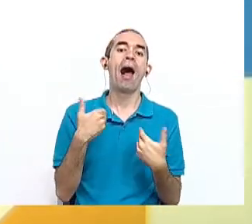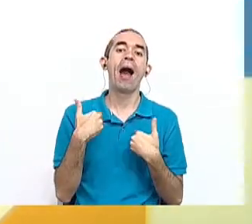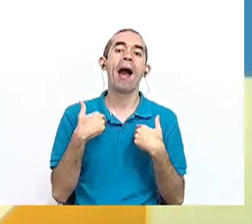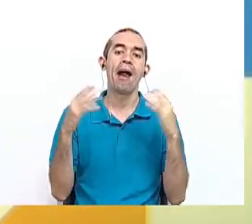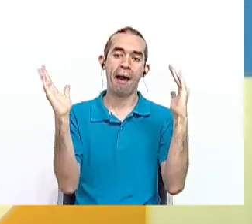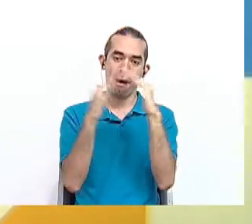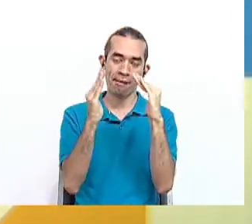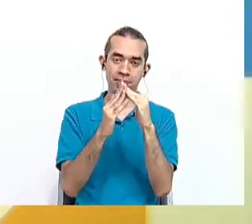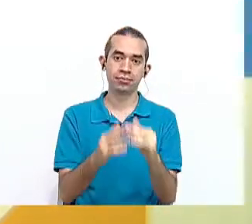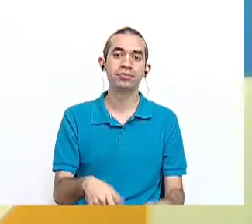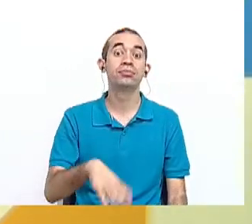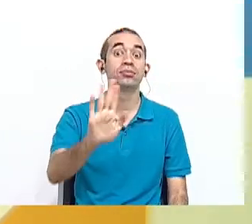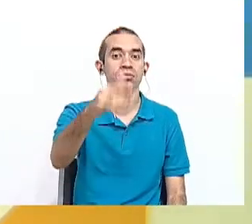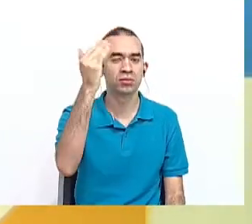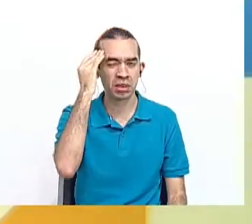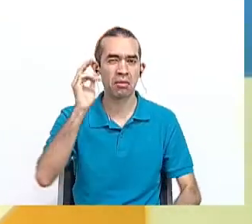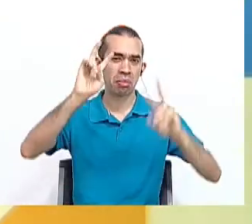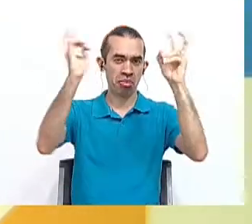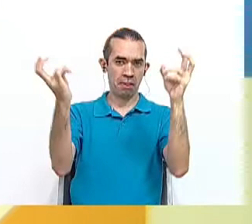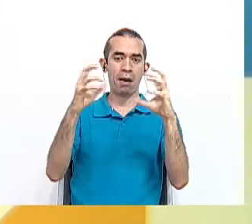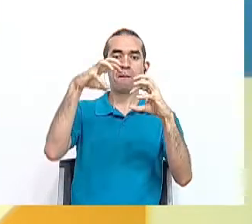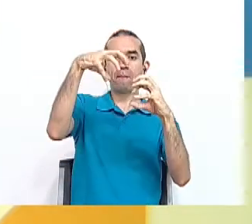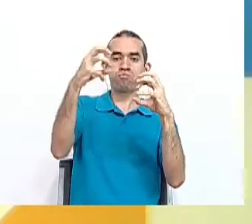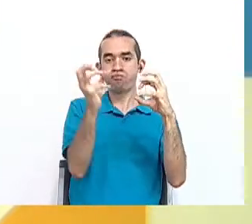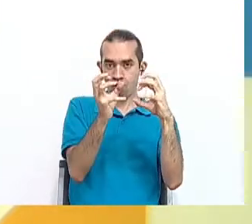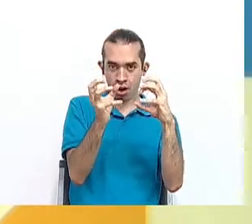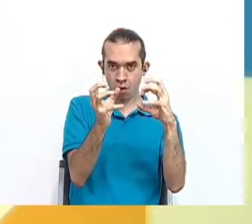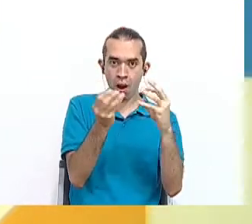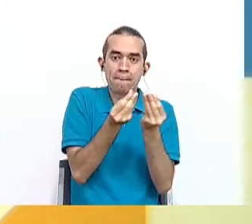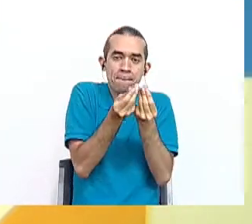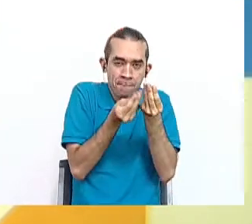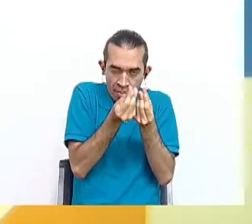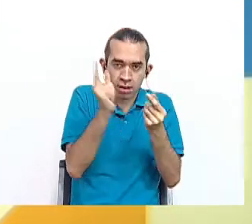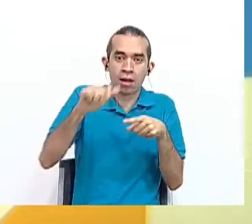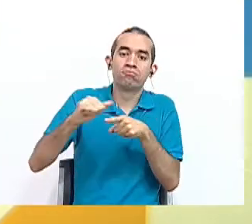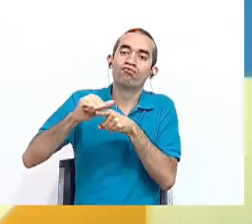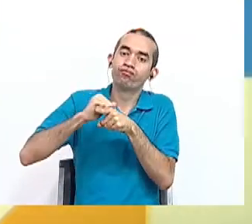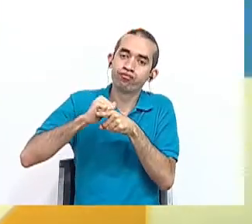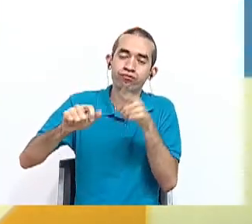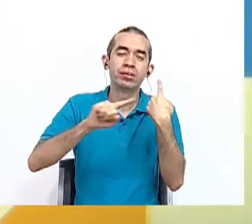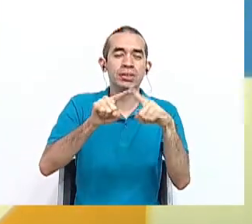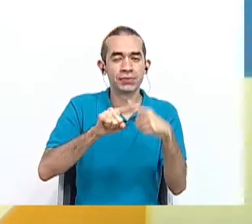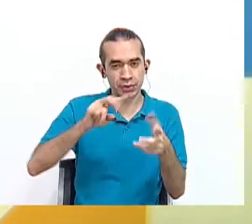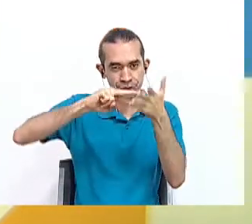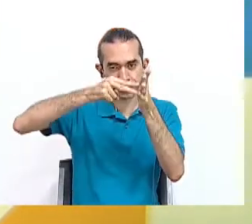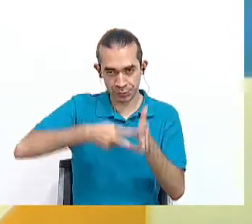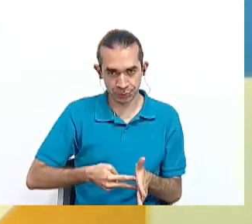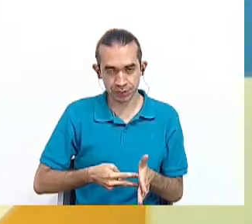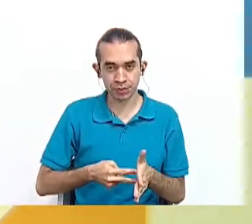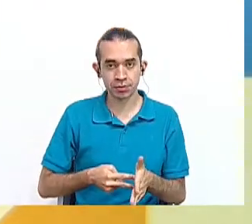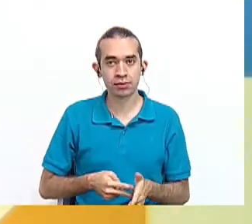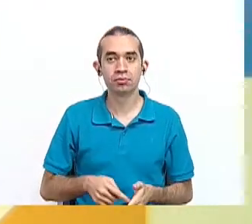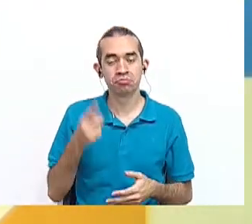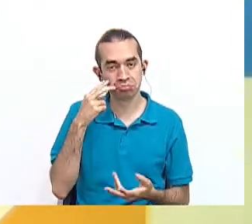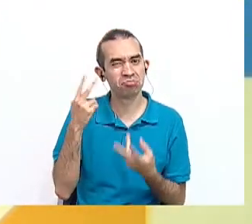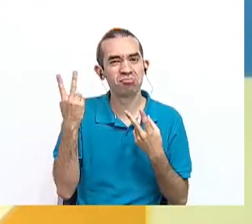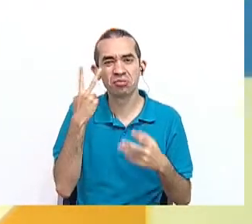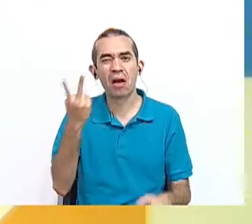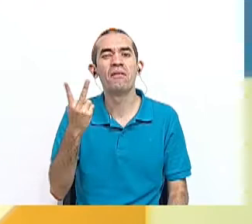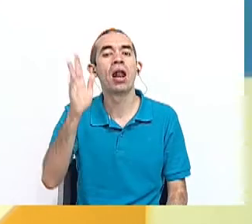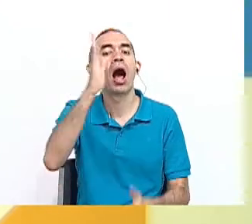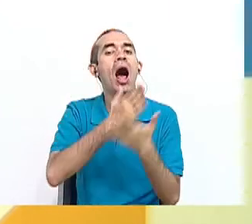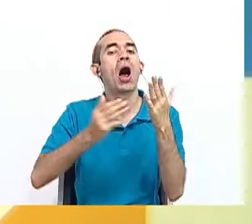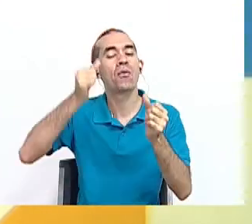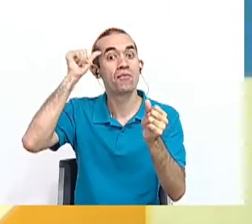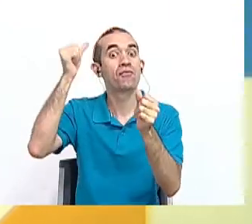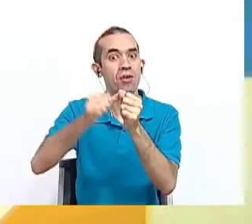la molécula o de la materia, tenemos que hacer un repaso de diferentes conceptos. Así que vamos a ver qué recuerdan,